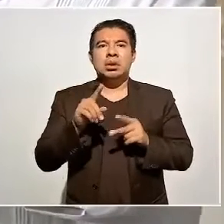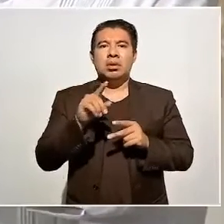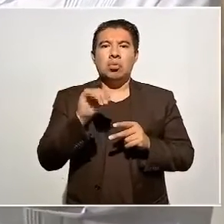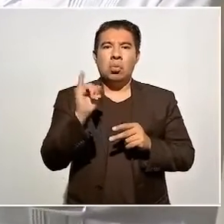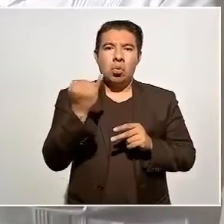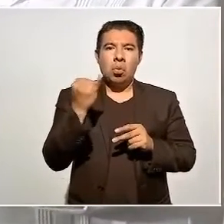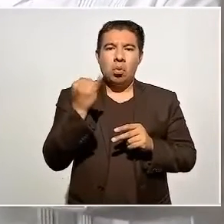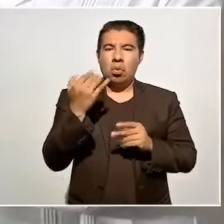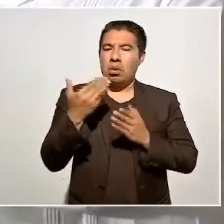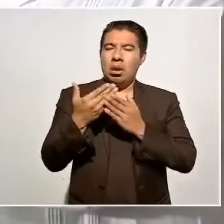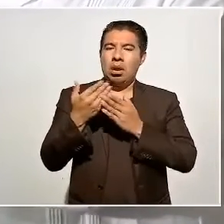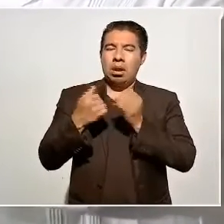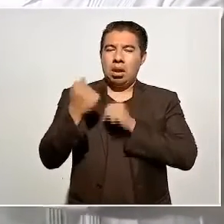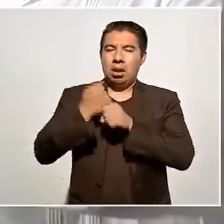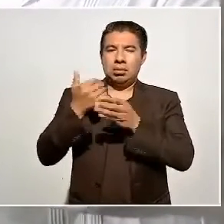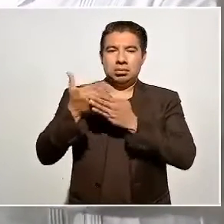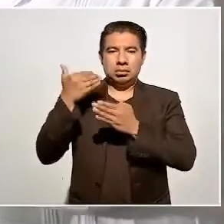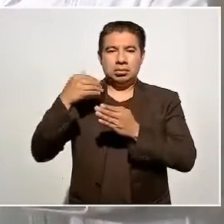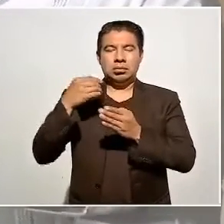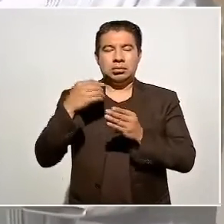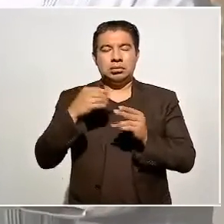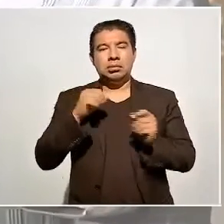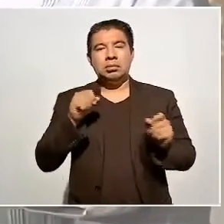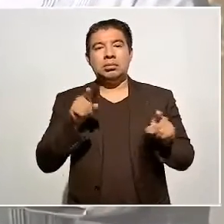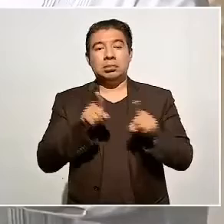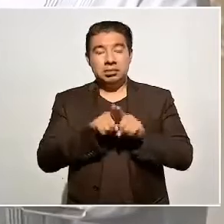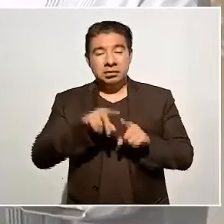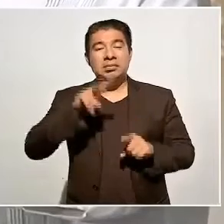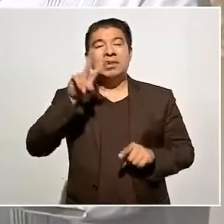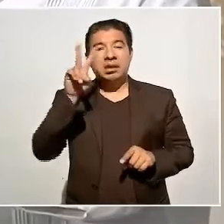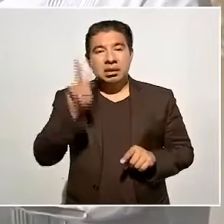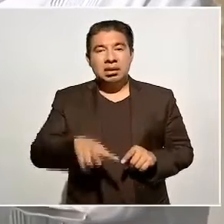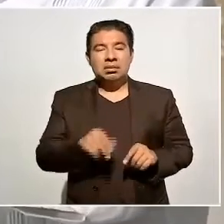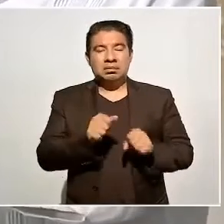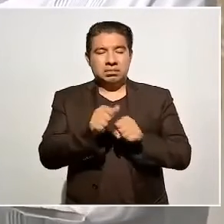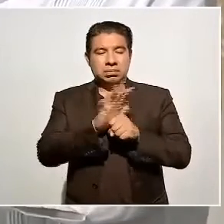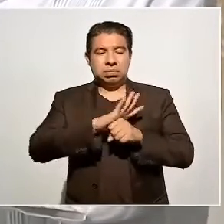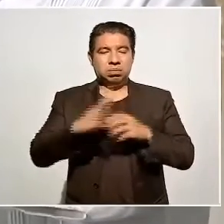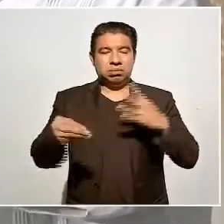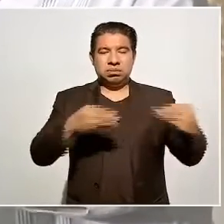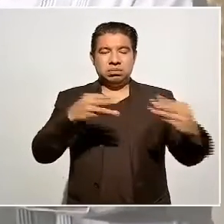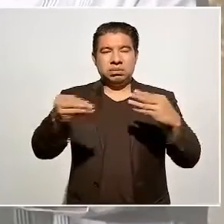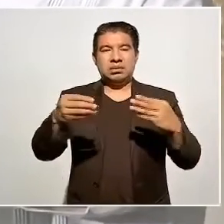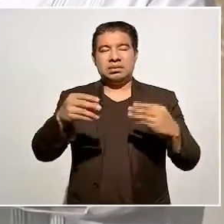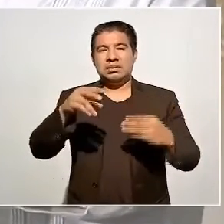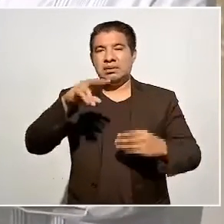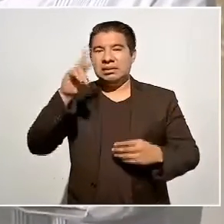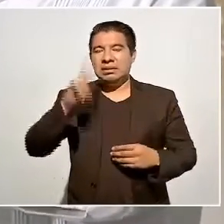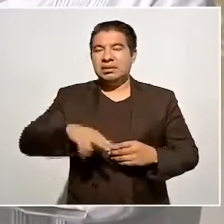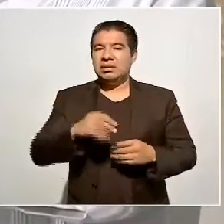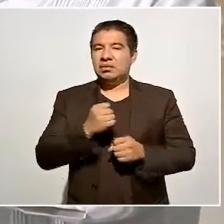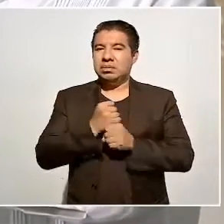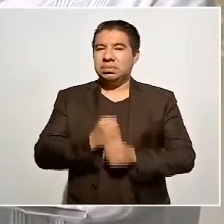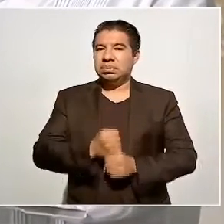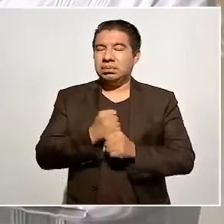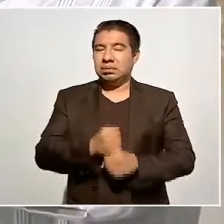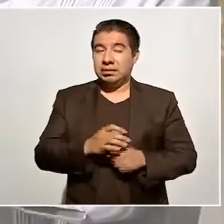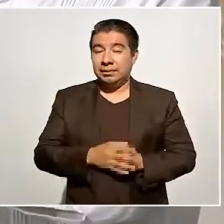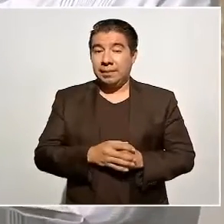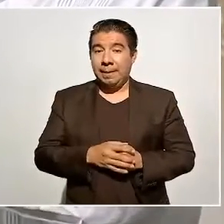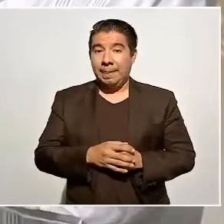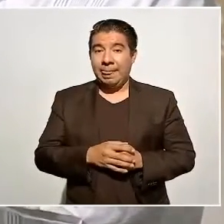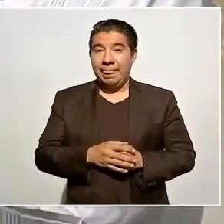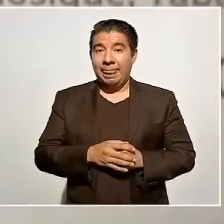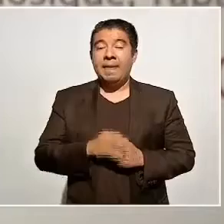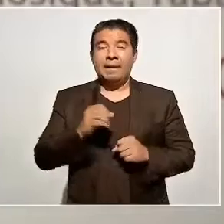del año pasado, nos afectó la pandemia. Hablaba yo de las lluvias